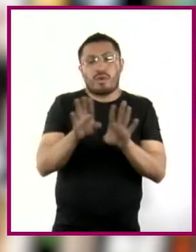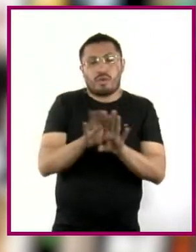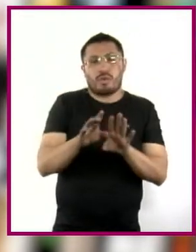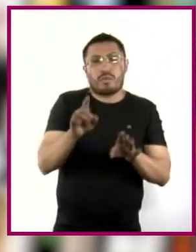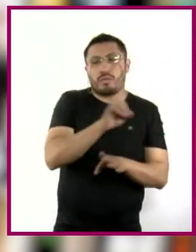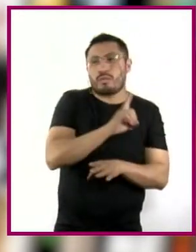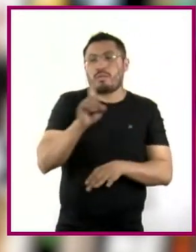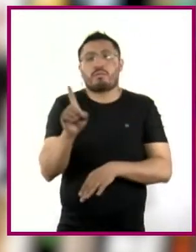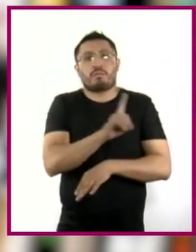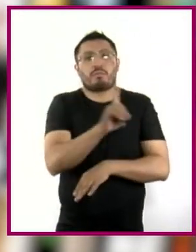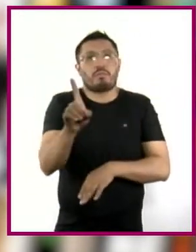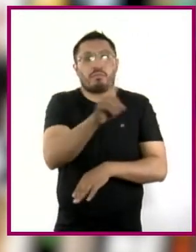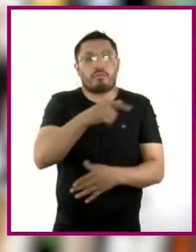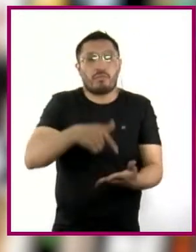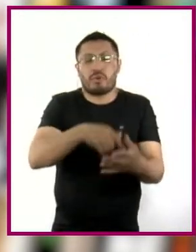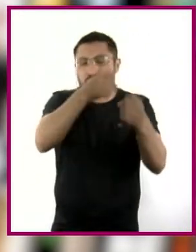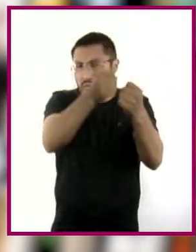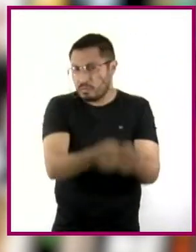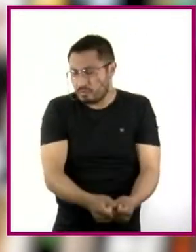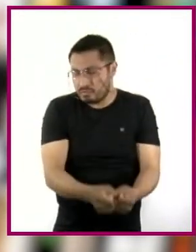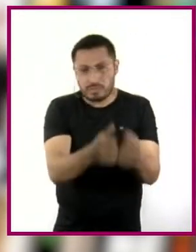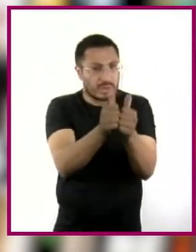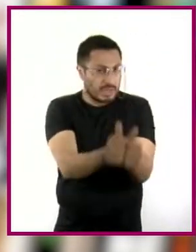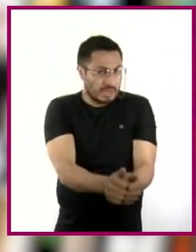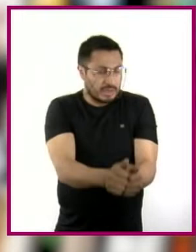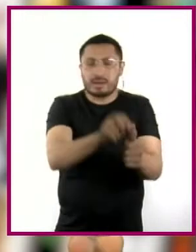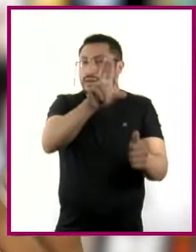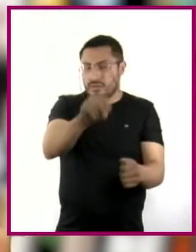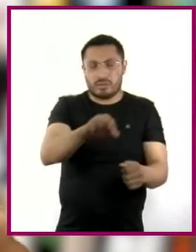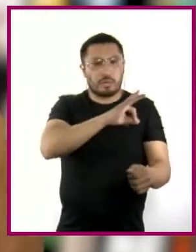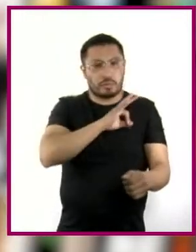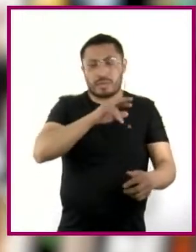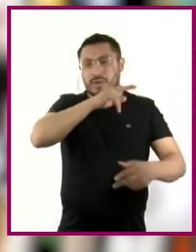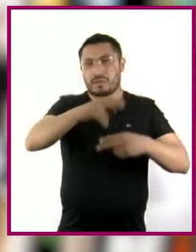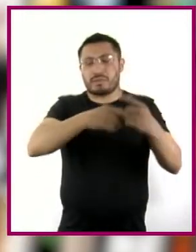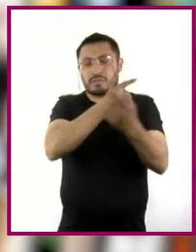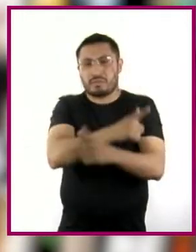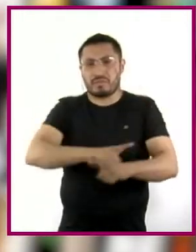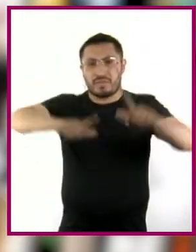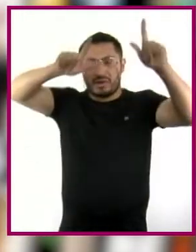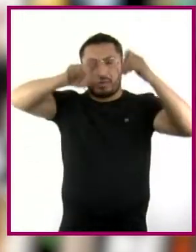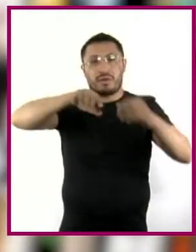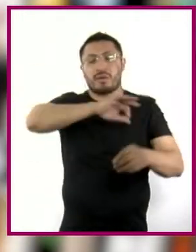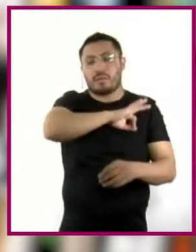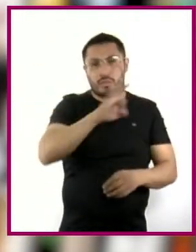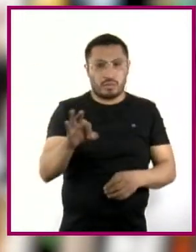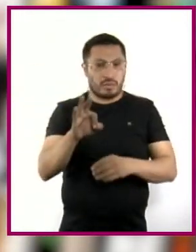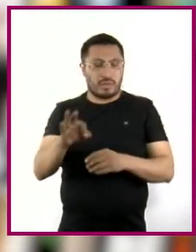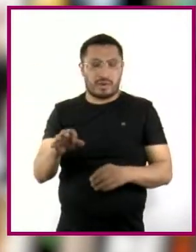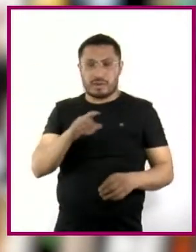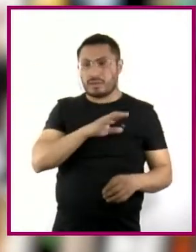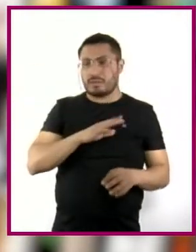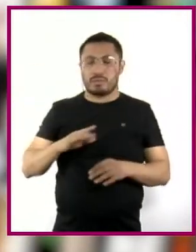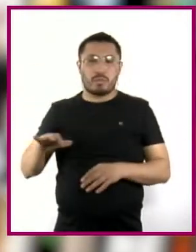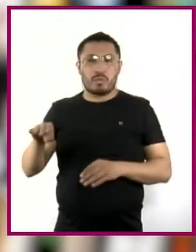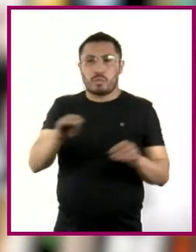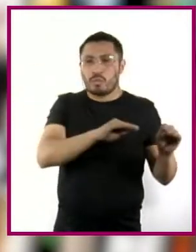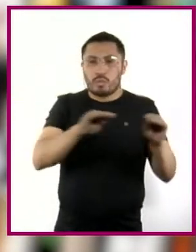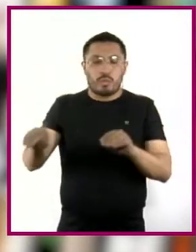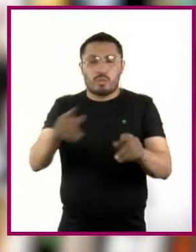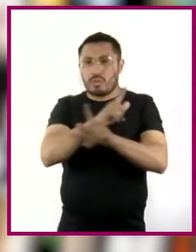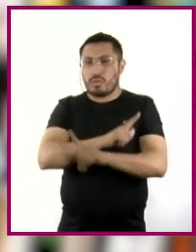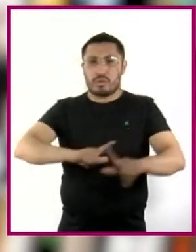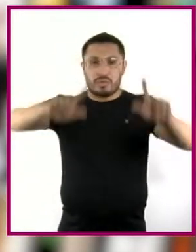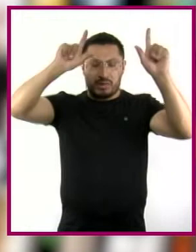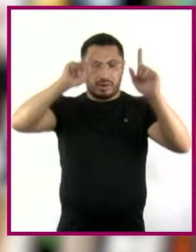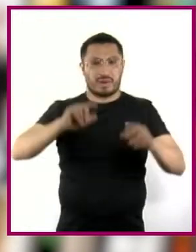no tiene un lugar fijo, de manera que puede descender hasta la pura animalidad, quedándose solo en el nivel de sus necesidades